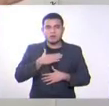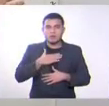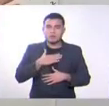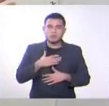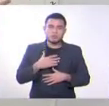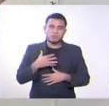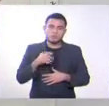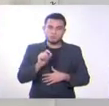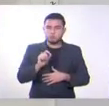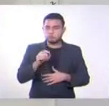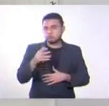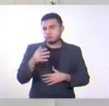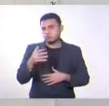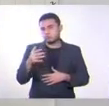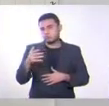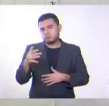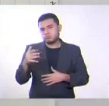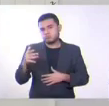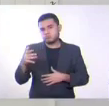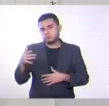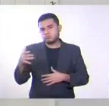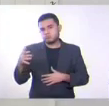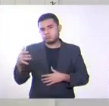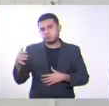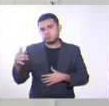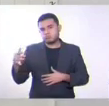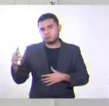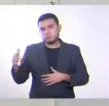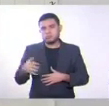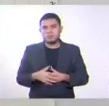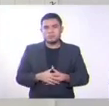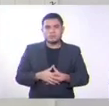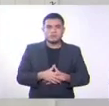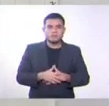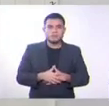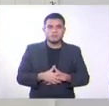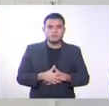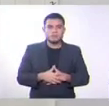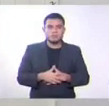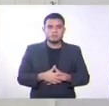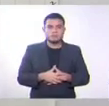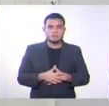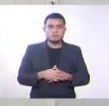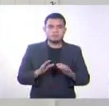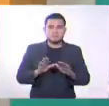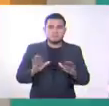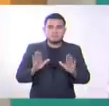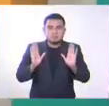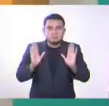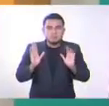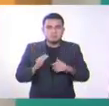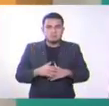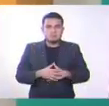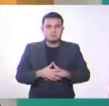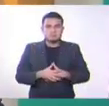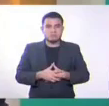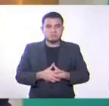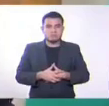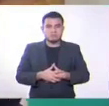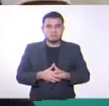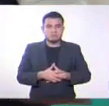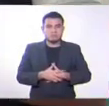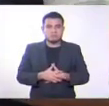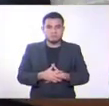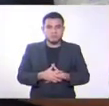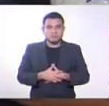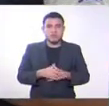infinitos decimales y no es un decimal periódico. Así que lo podemos dejar así, para no meternos en tanto lío. Bien,